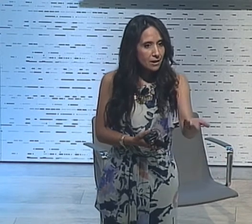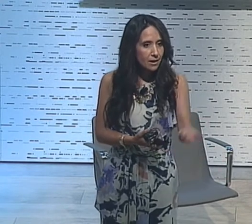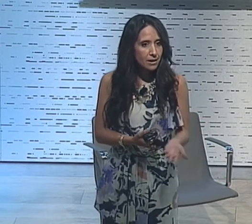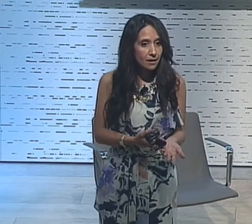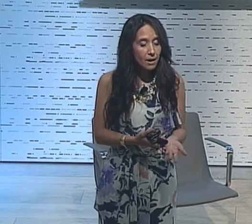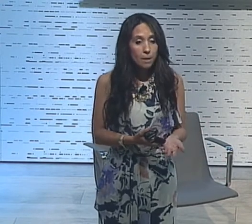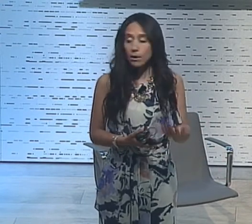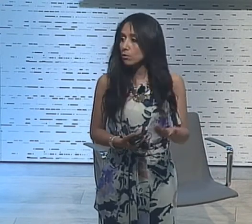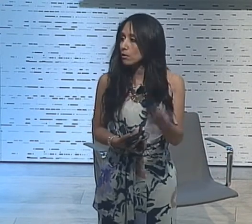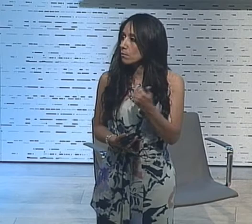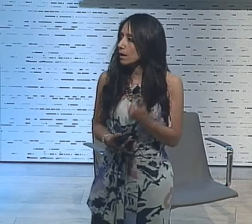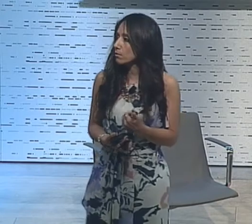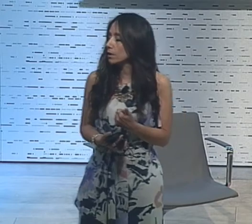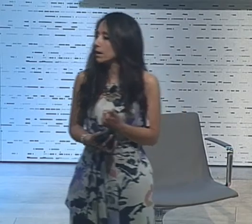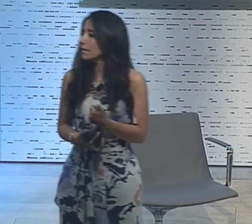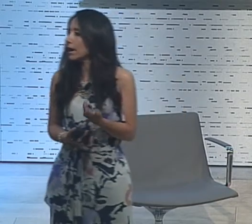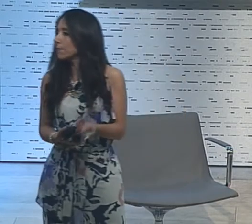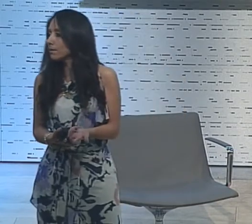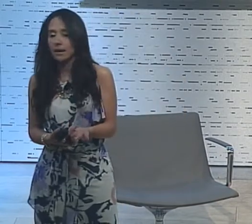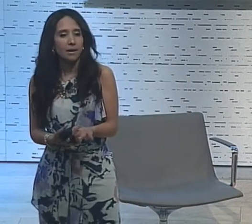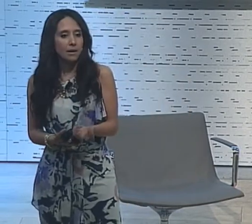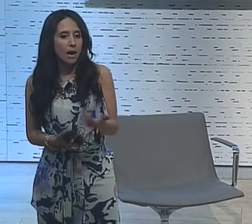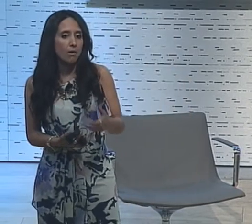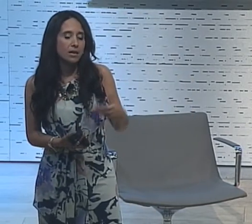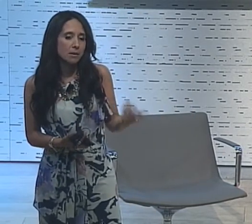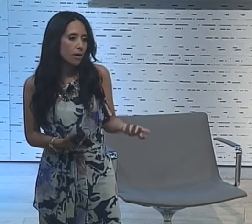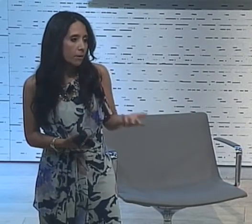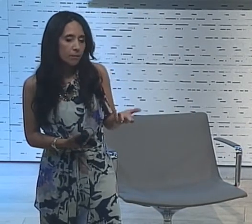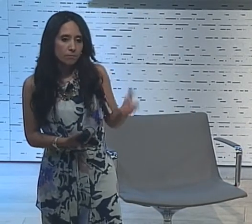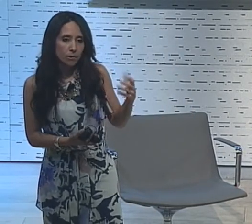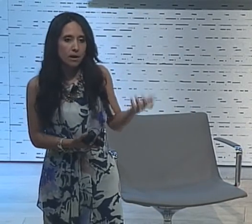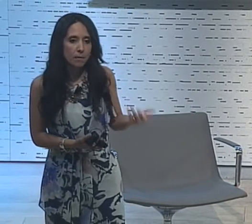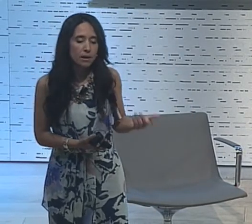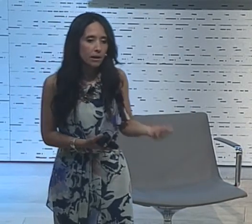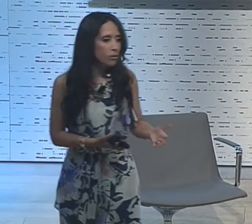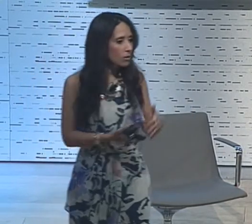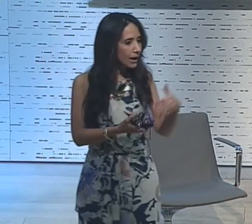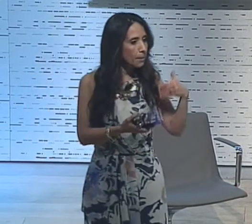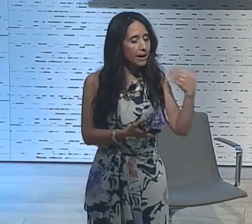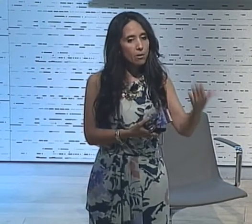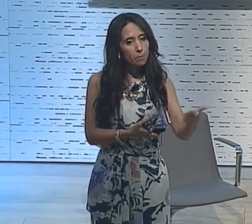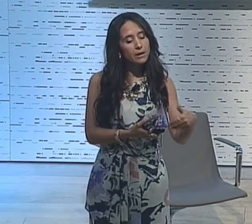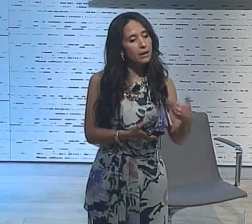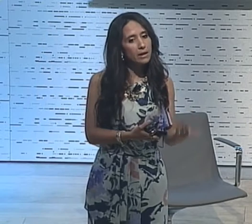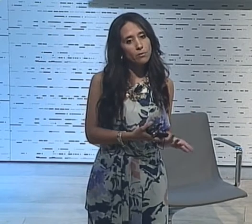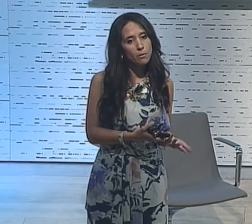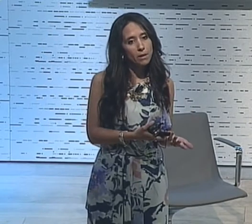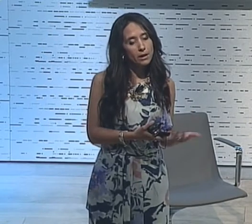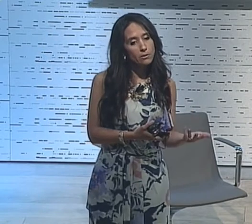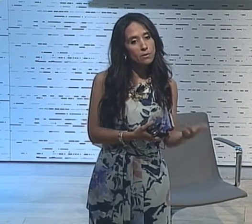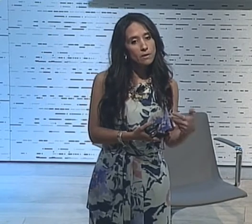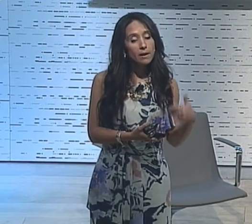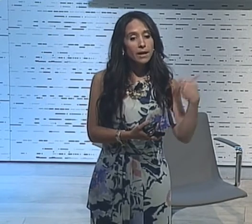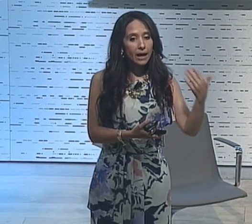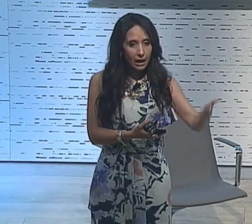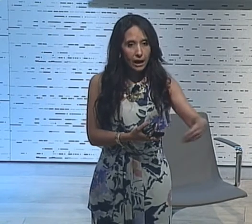el mensaje que quiere dar. Pero entonces los maestros tienen esa herramienta que ahora se vuelve una herramienta tecnológica para compartir y transformar.